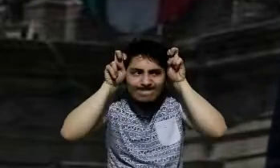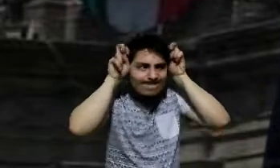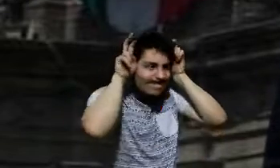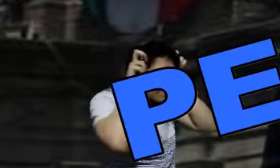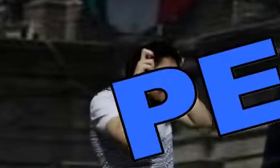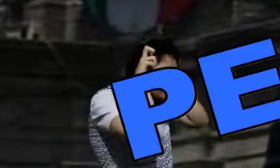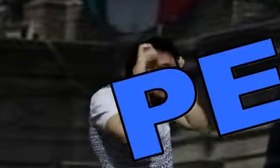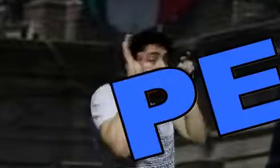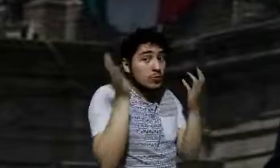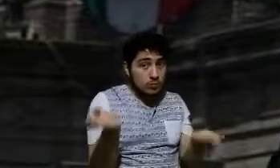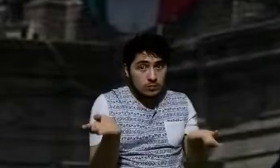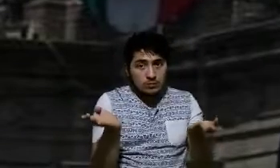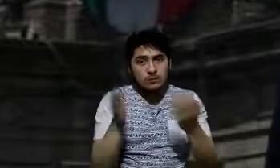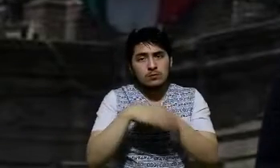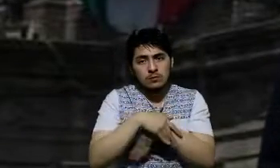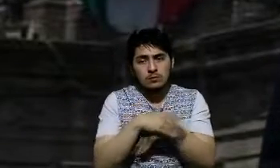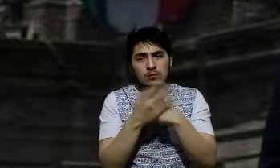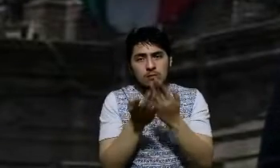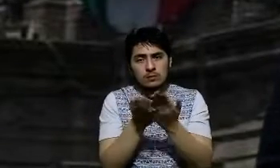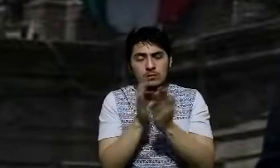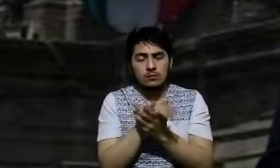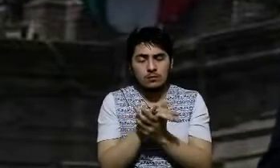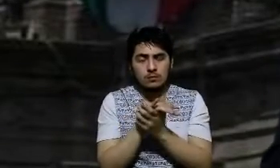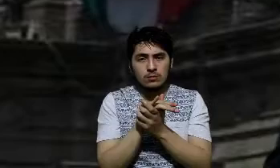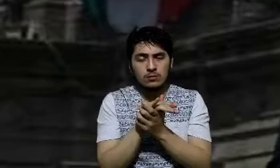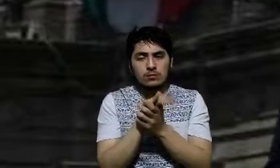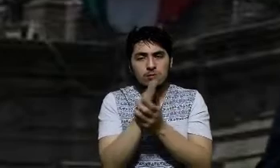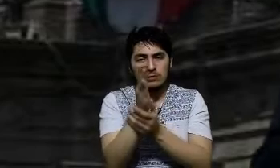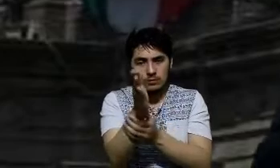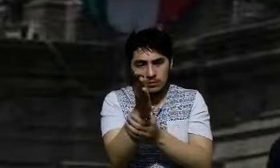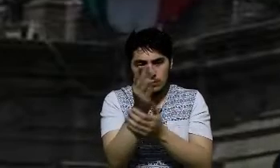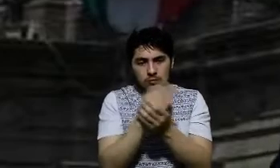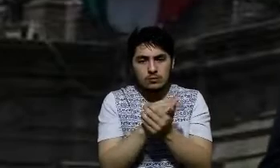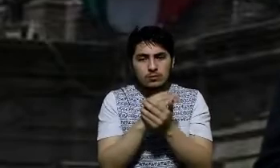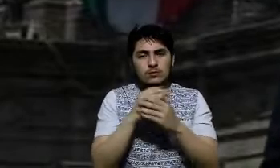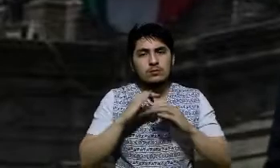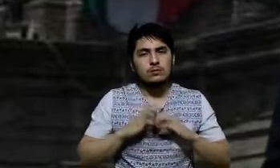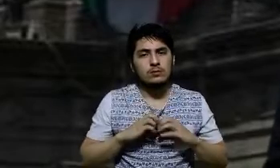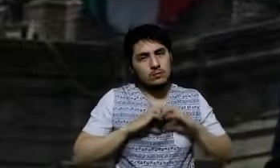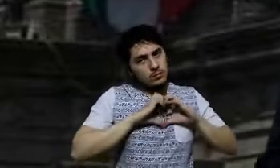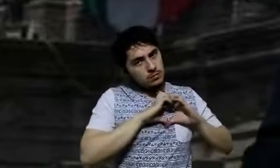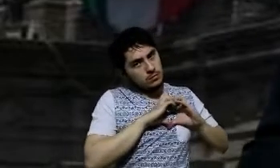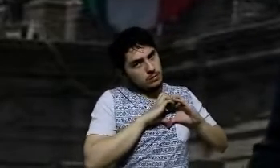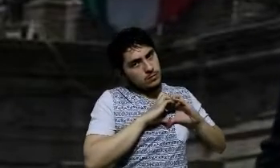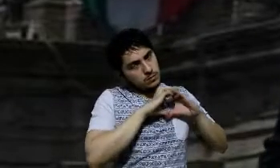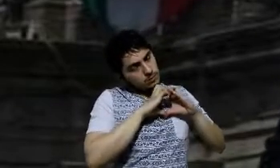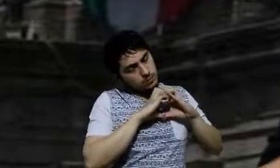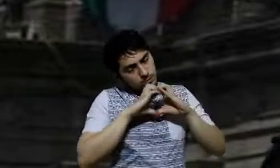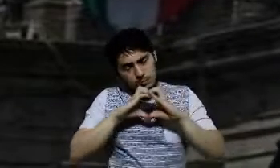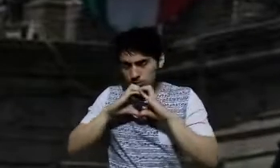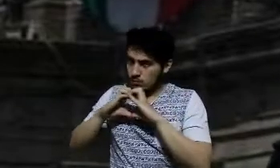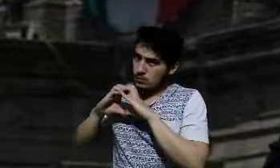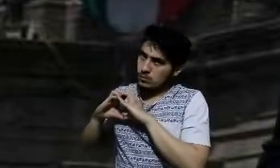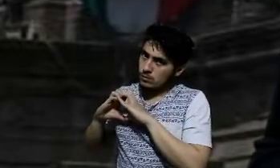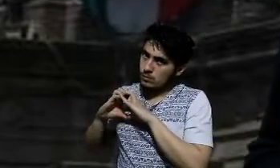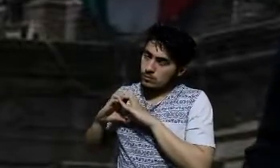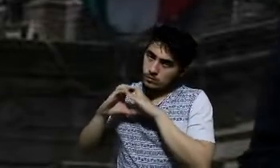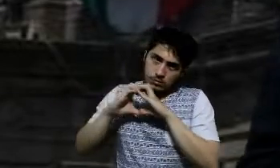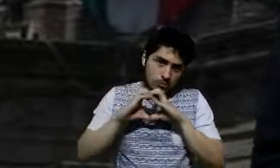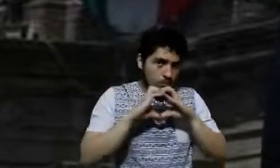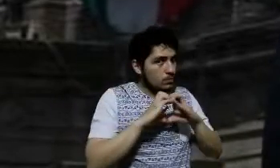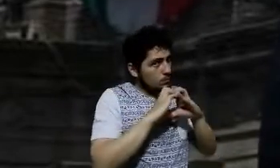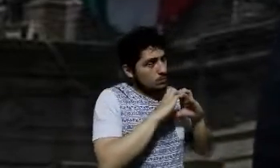linda, pechocha, amor. La verdad, yo trabajo y ando en taxi, así que me queda muy lejos de mi casa